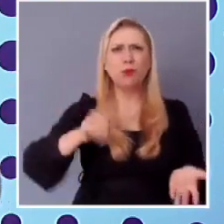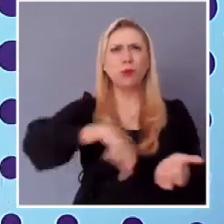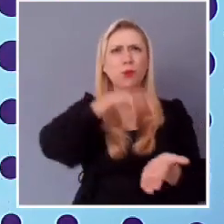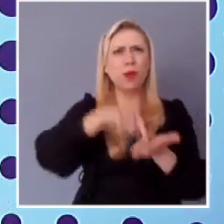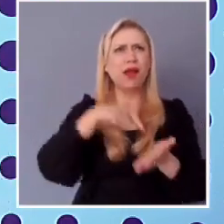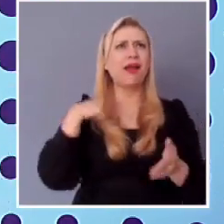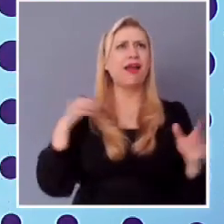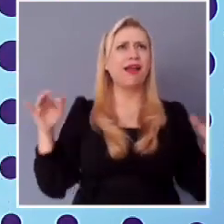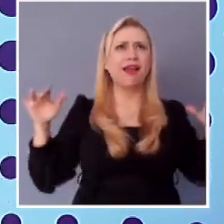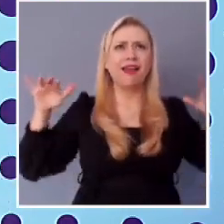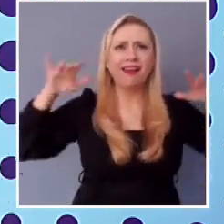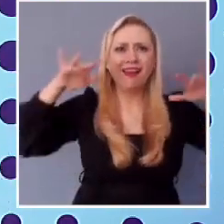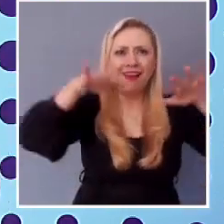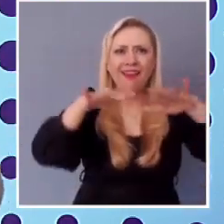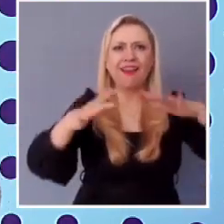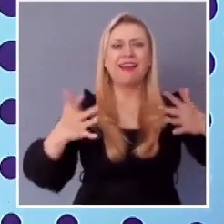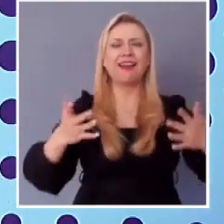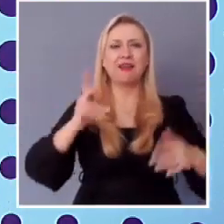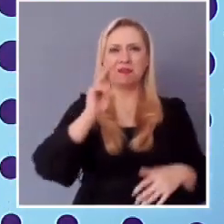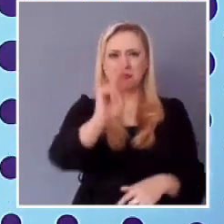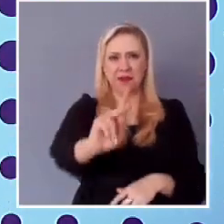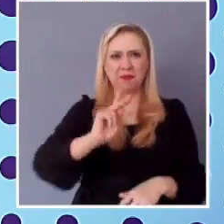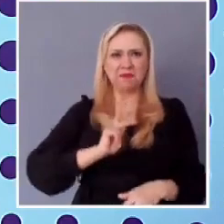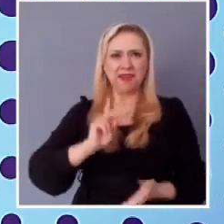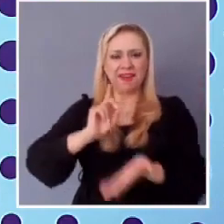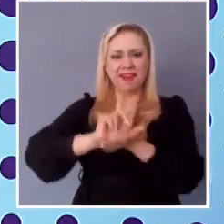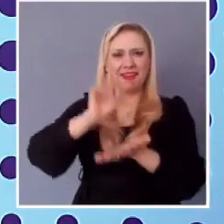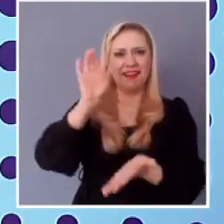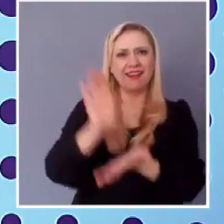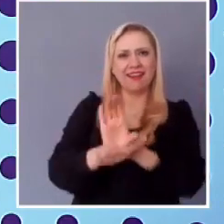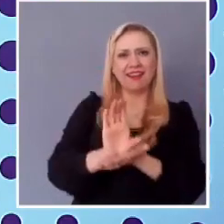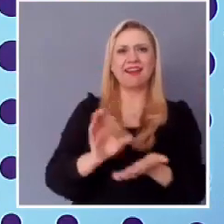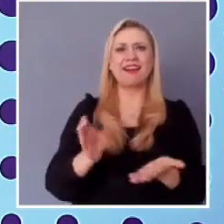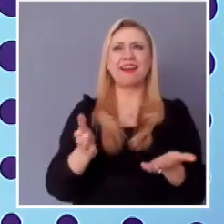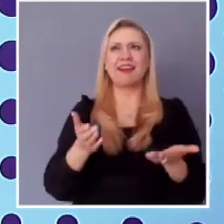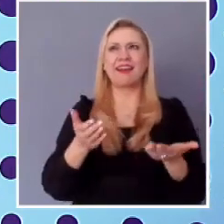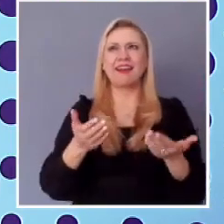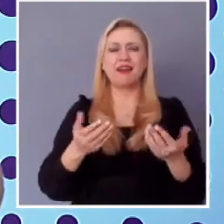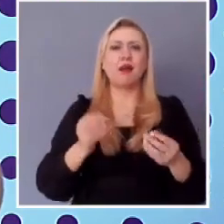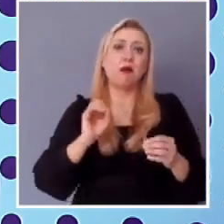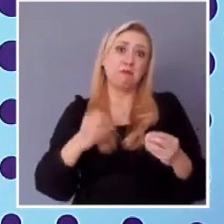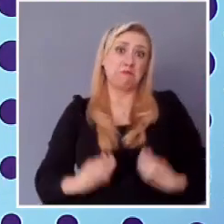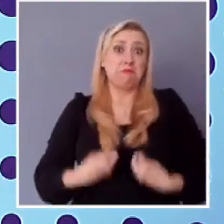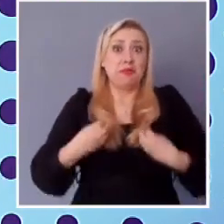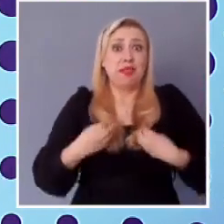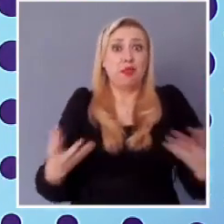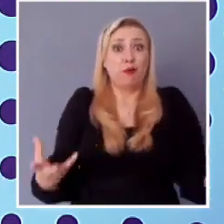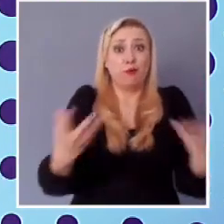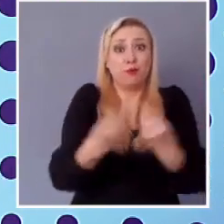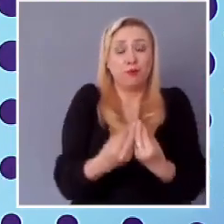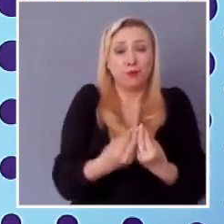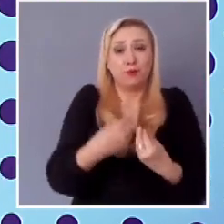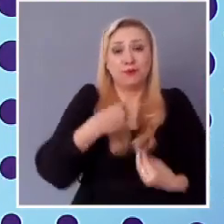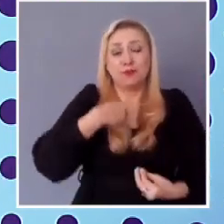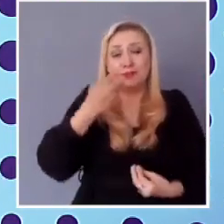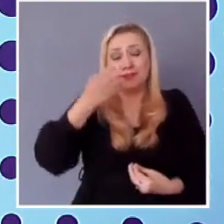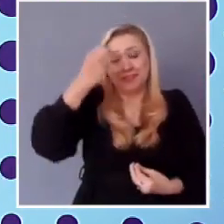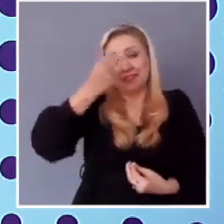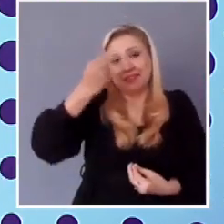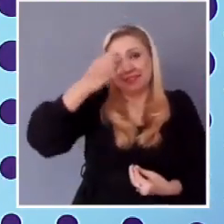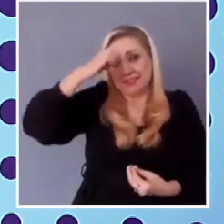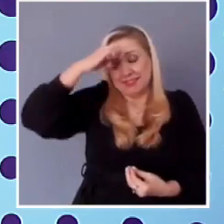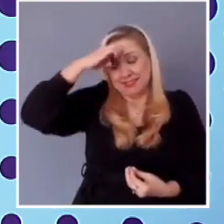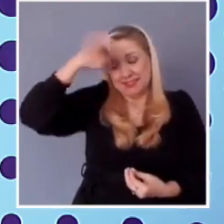donde las personas con discapacidad que han estado institucionalizadas tengan que vivir. Entonces, es un proceso que requiere indicadores, tiempo,